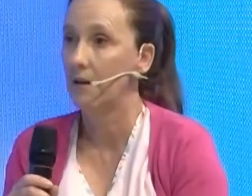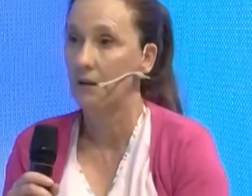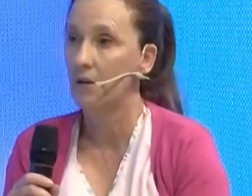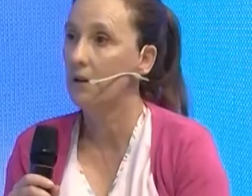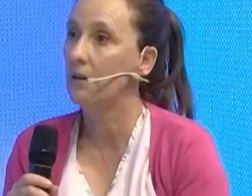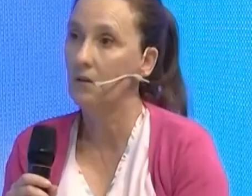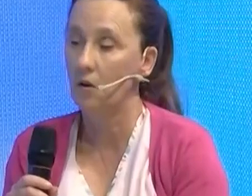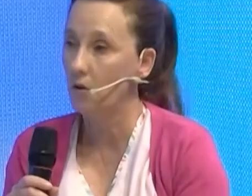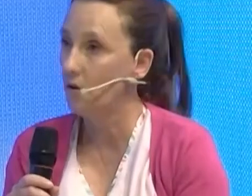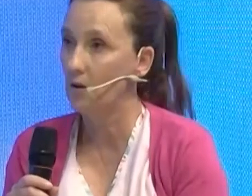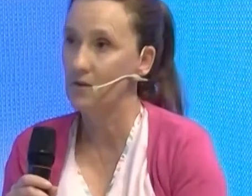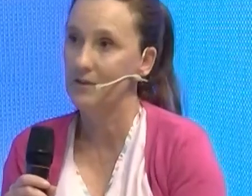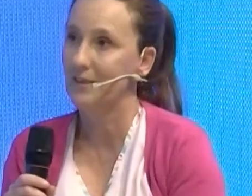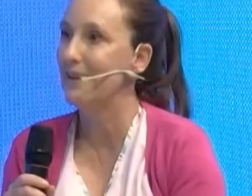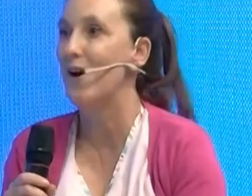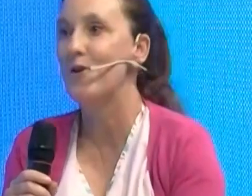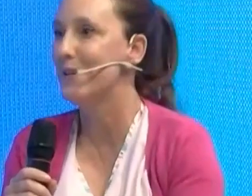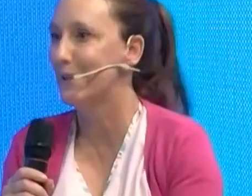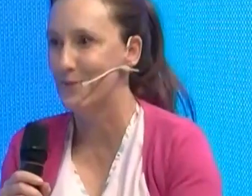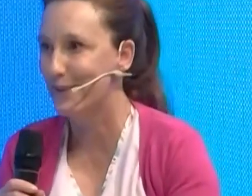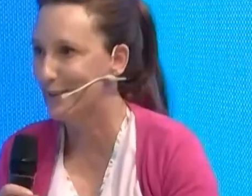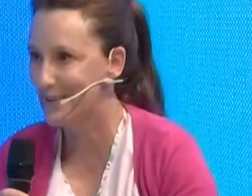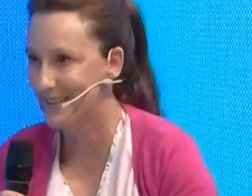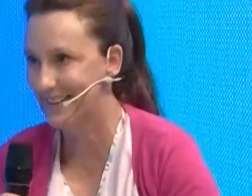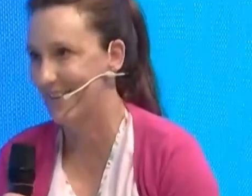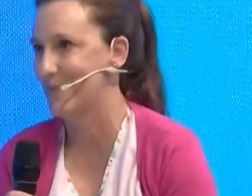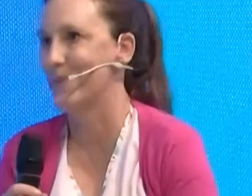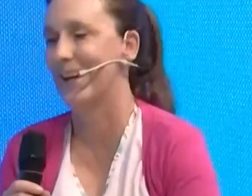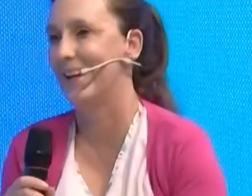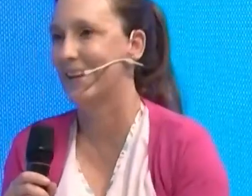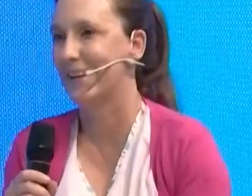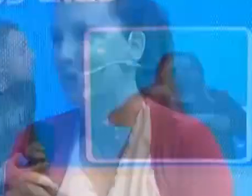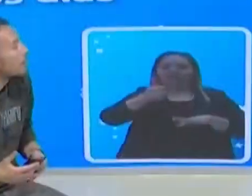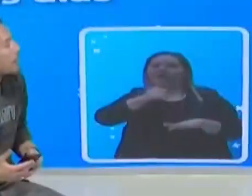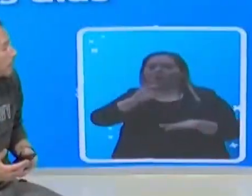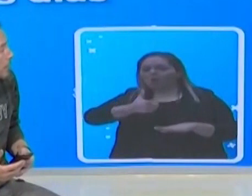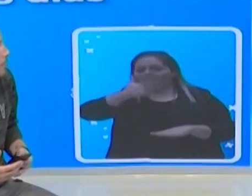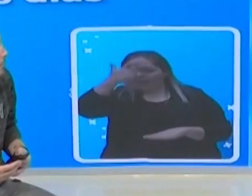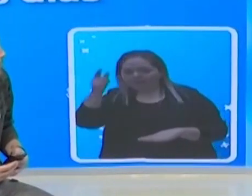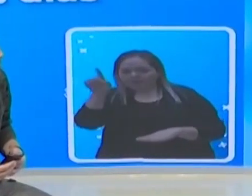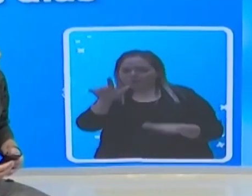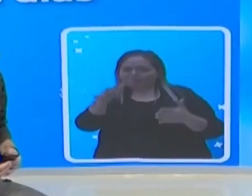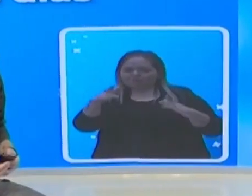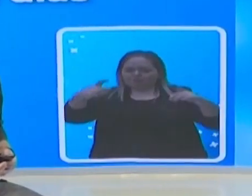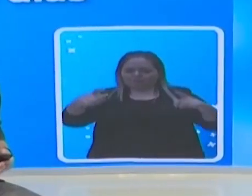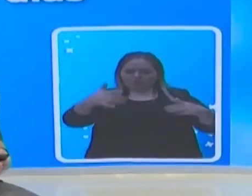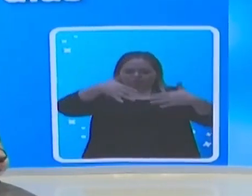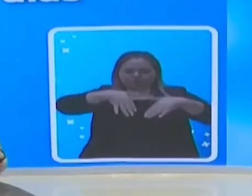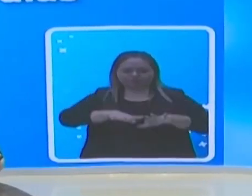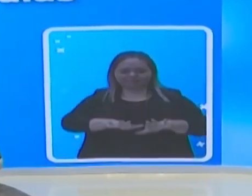sea hongos, tipo de tratamientos. La onicomicosis, que por ahí es, está